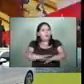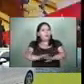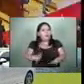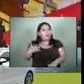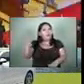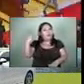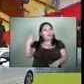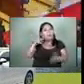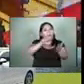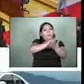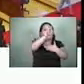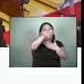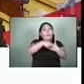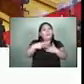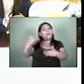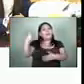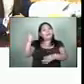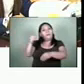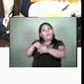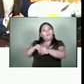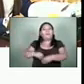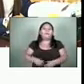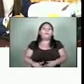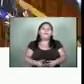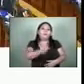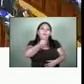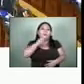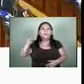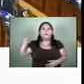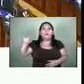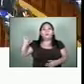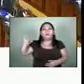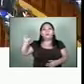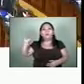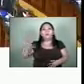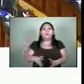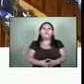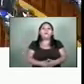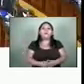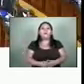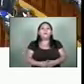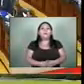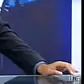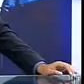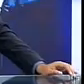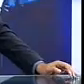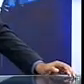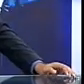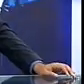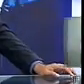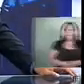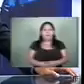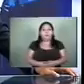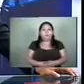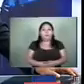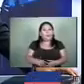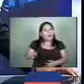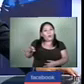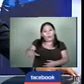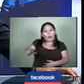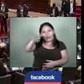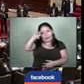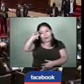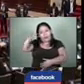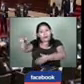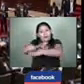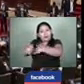beneficio bajo el programa de FIRA Empresa. Néstor Hernández, Noticiero Hechos. Y siempre en la Asamblea Legislativa se